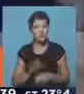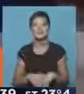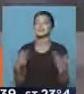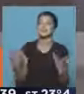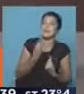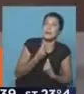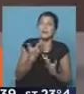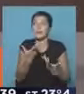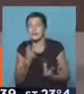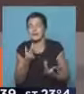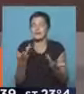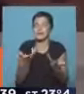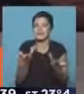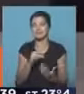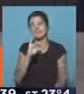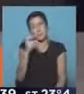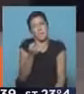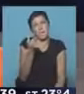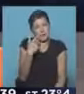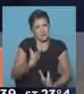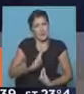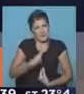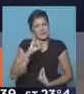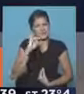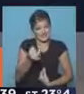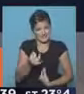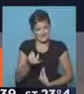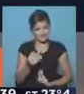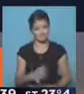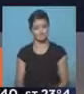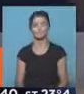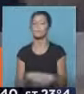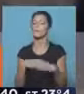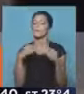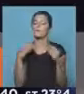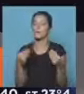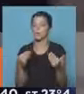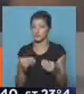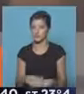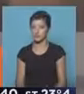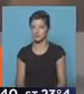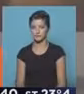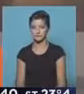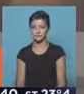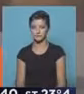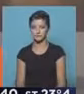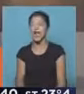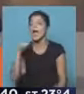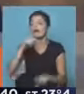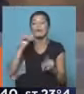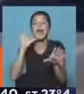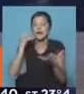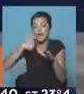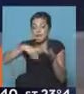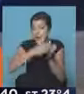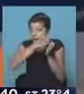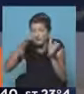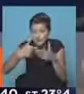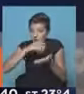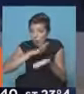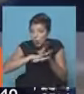pero si hay que tener un poco de miedo hay que tener un poco de miedo porque es un mundo que se abre muy nuevo lleno de